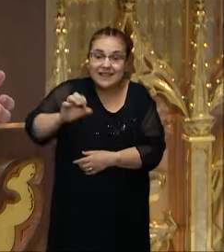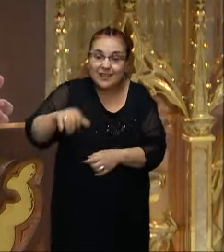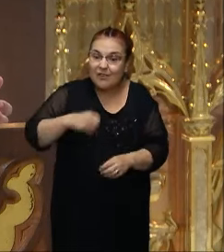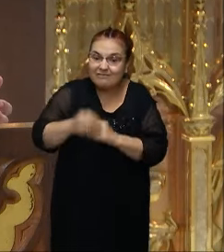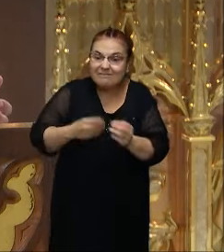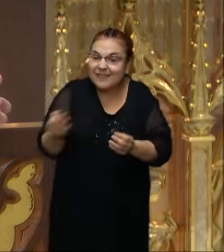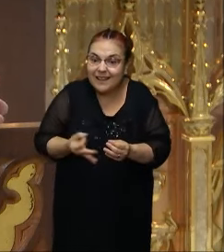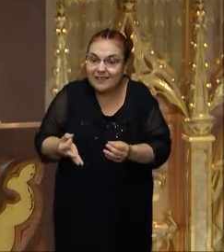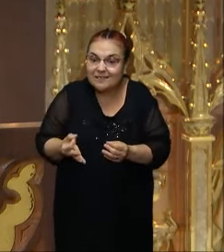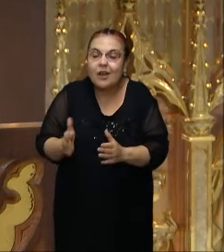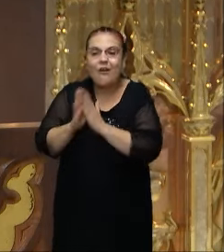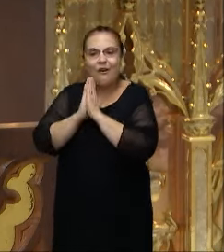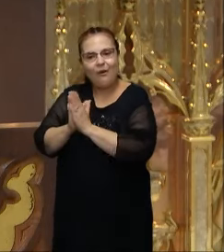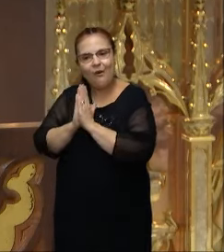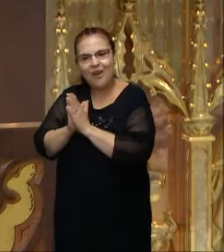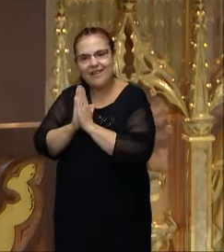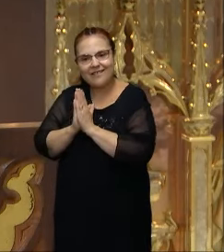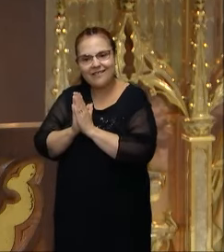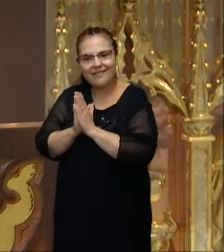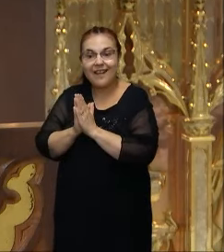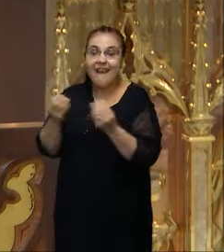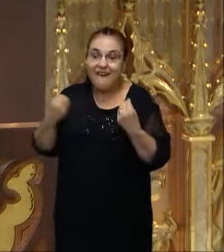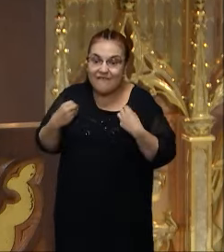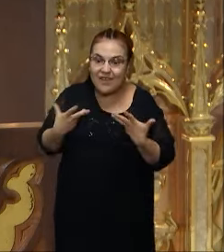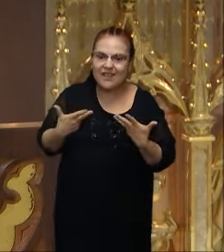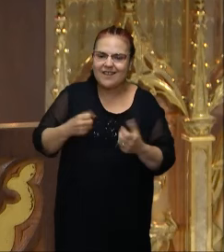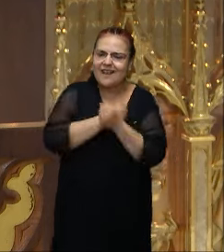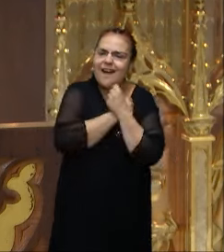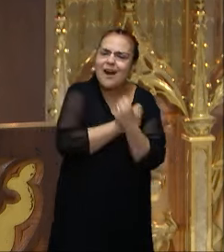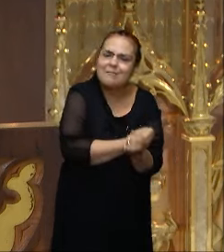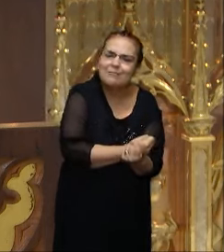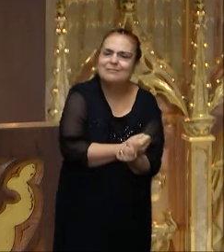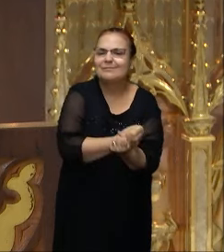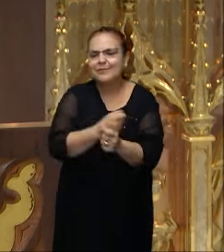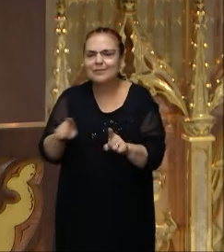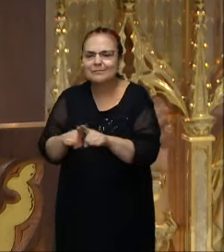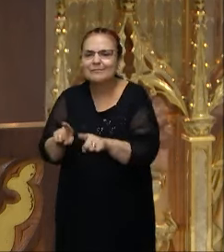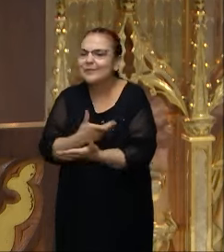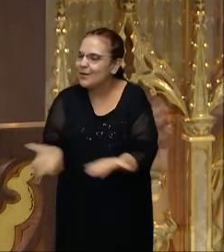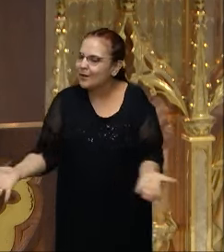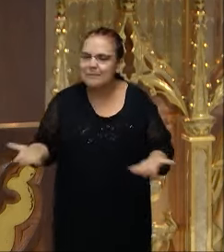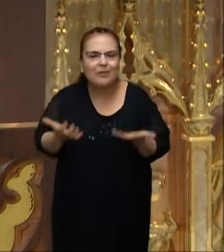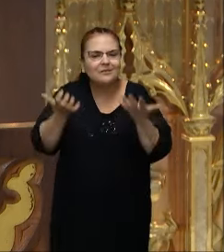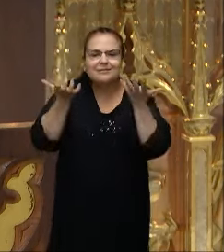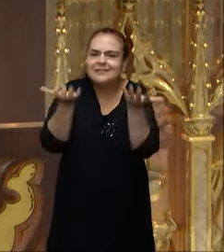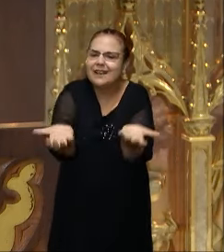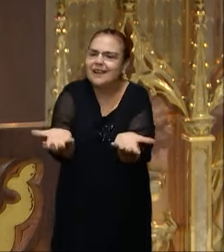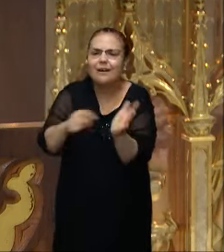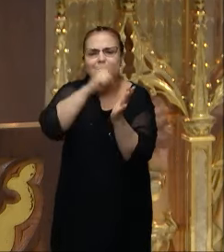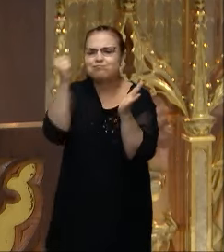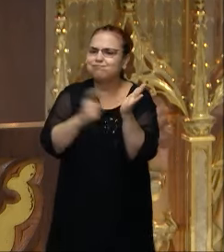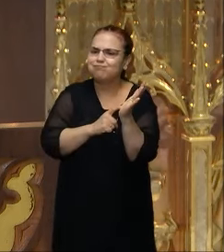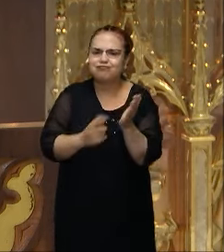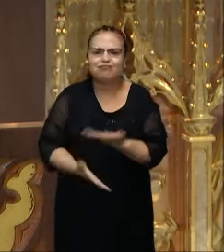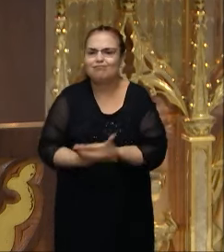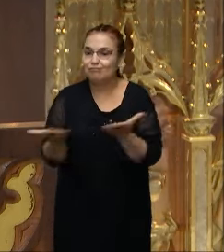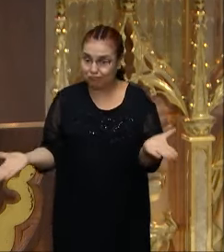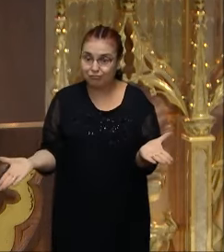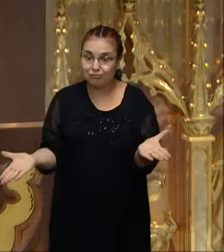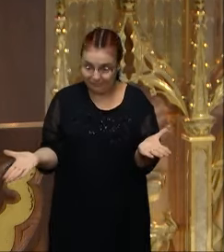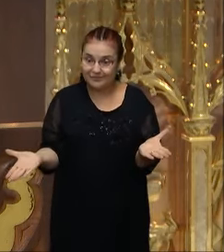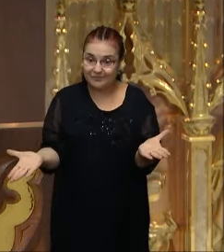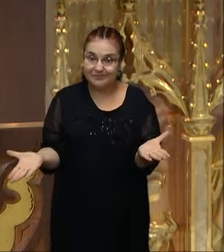orar y vivir el amor hacia el prójimo y vivir su entrega total a los demás. Esa entrega que